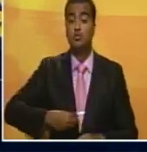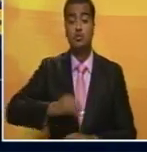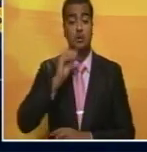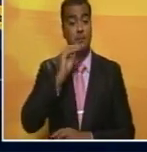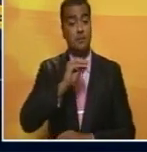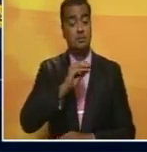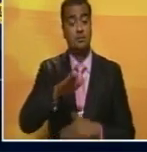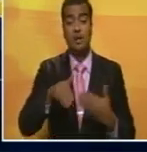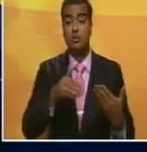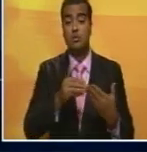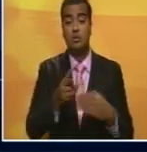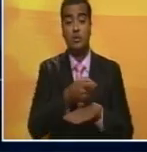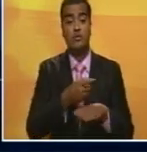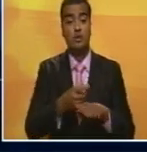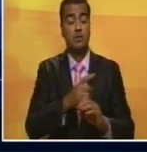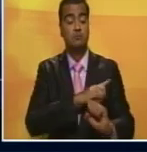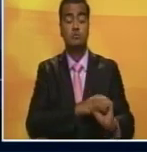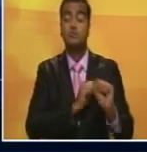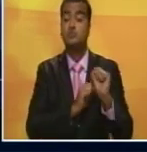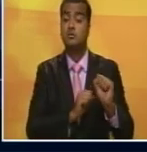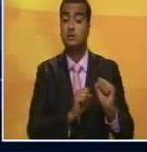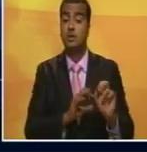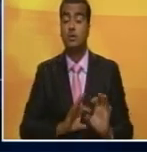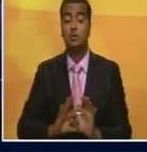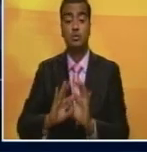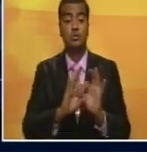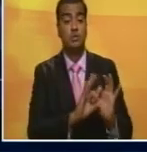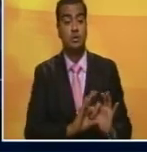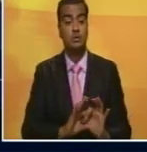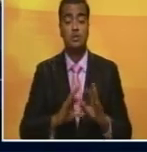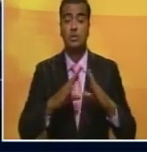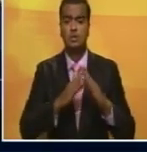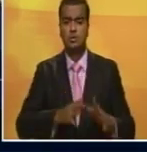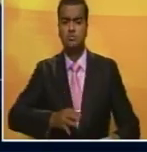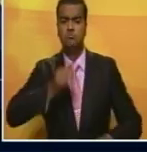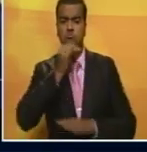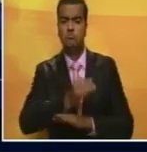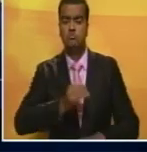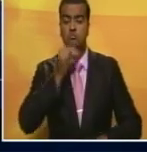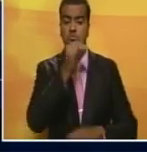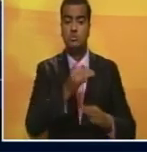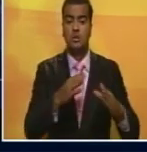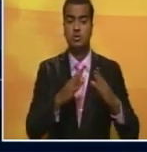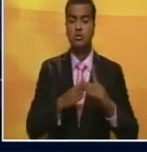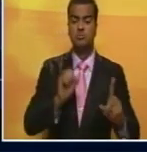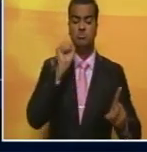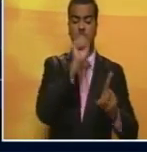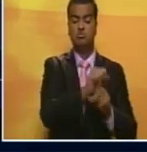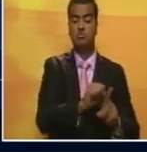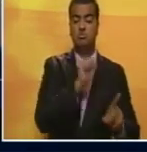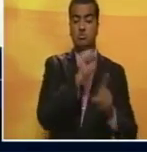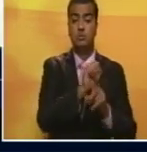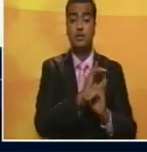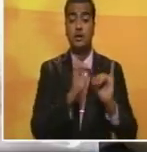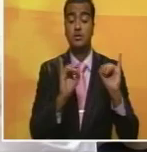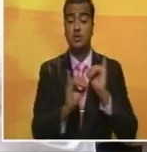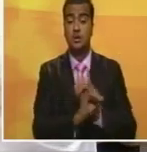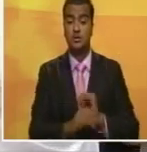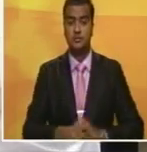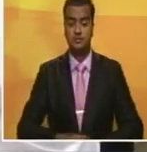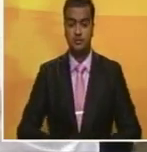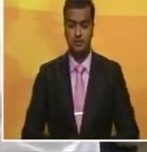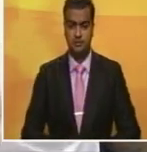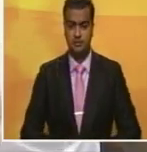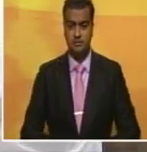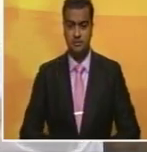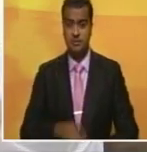patriotas a mantenerse firmes, a mantenernos unidos ante estas amenazas y ante estas agresiones internacionales.